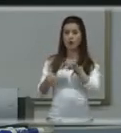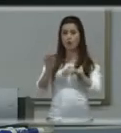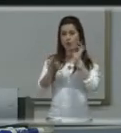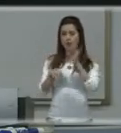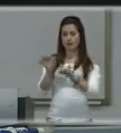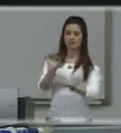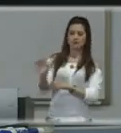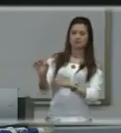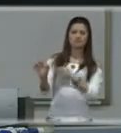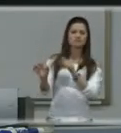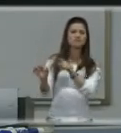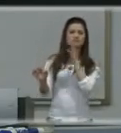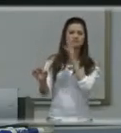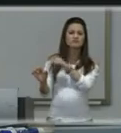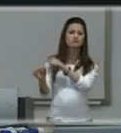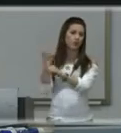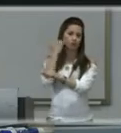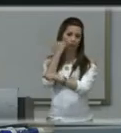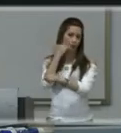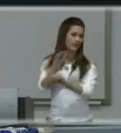jurídicamente? Las mujeres,